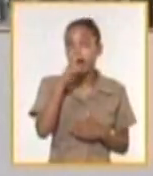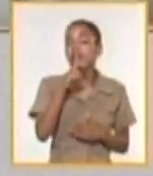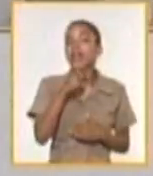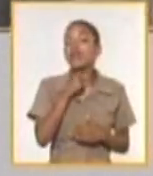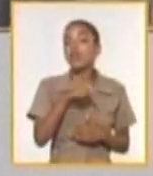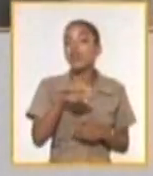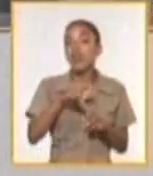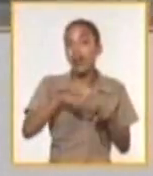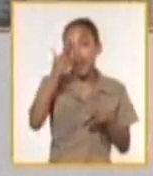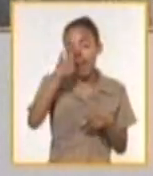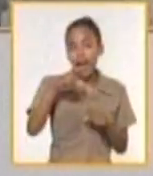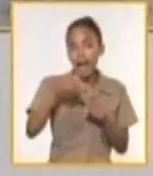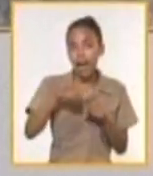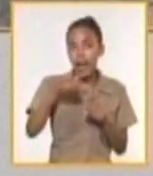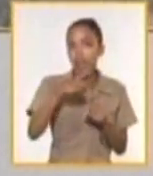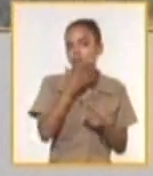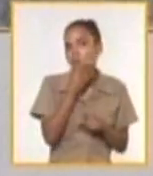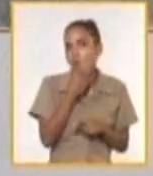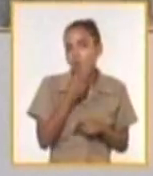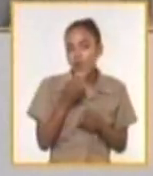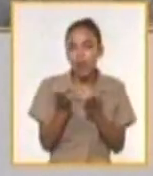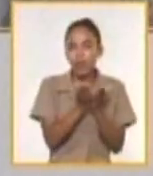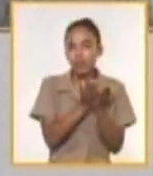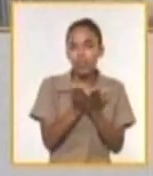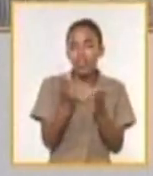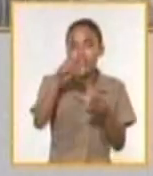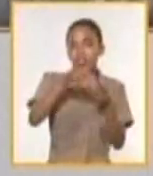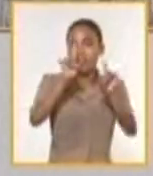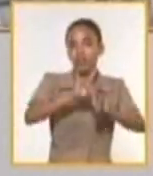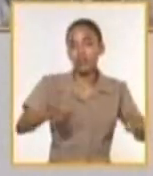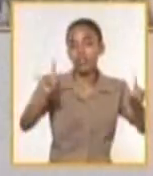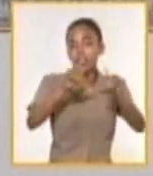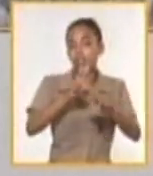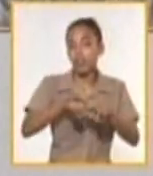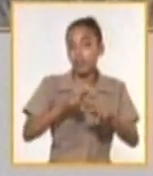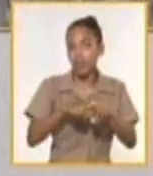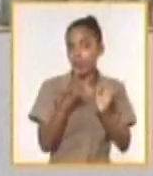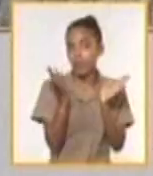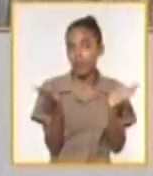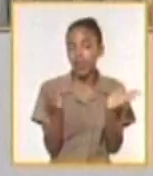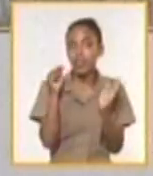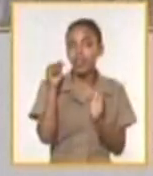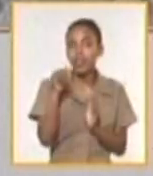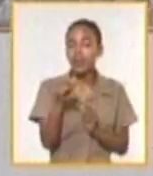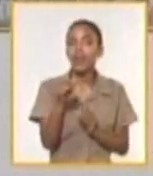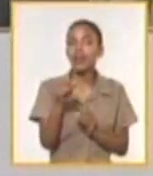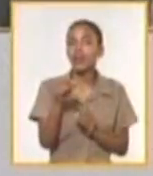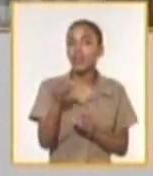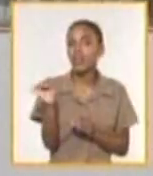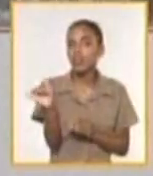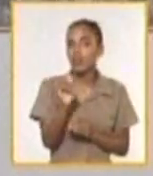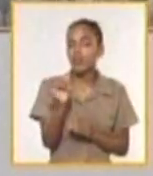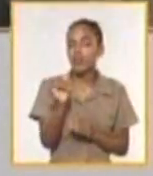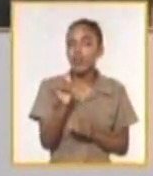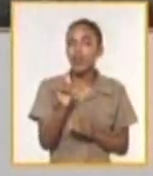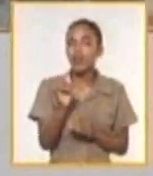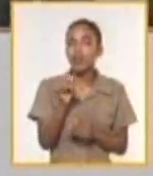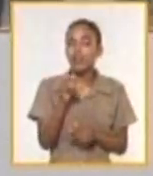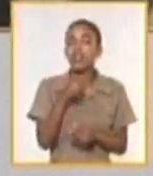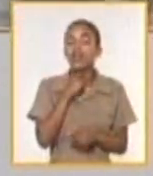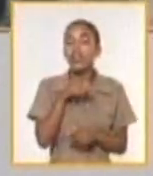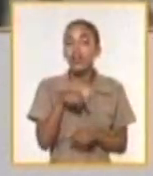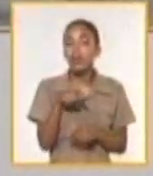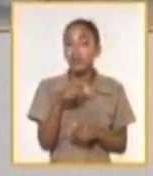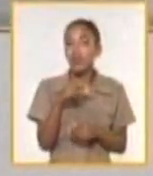Universidad de La Habana. Cierta alusión ya hacía el doctor Eduardo Torres Cuevas, como el pensamiento de Martí,